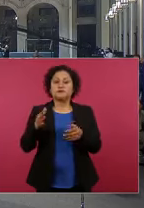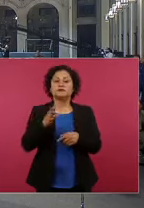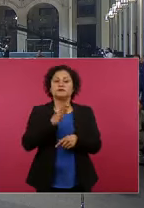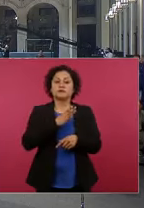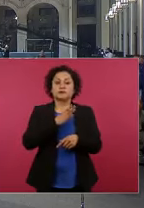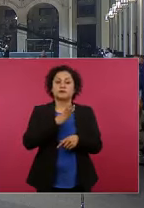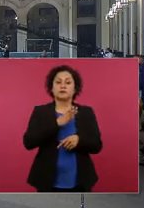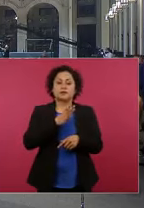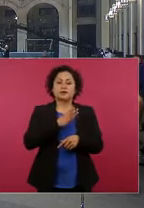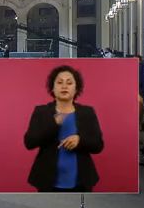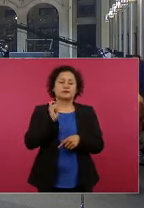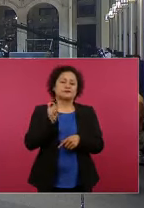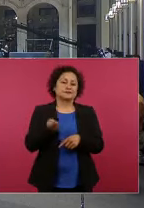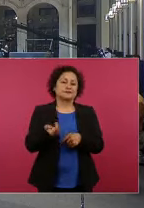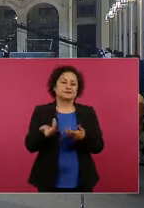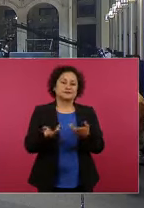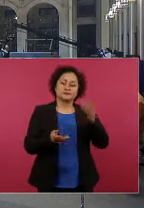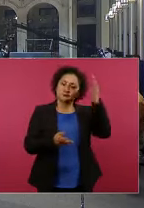un bombardeo